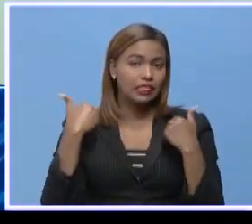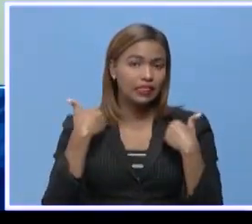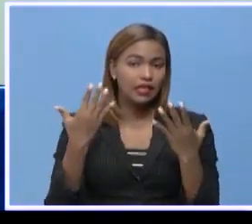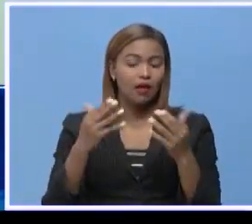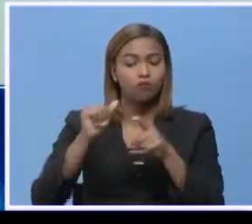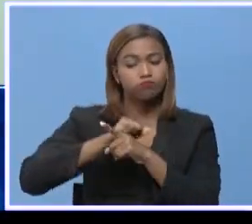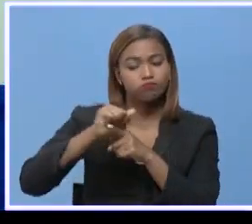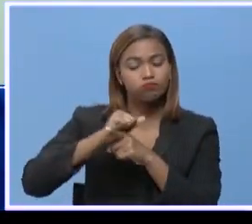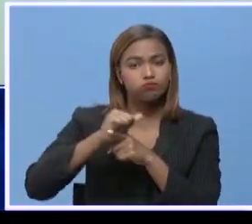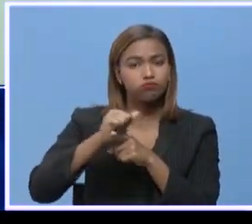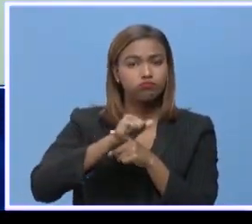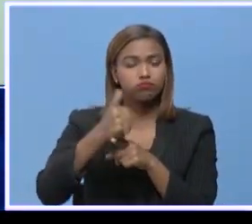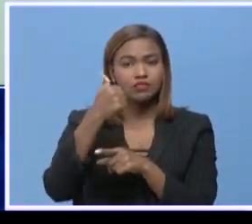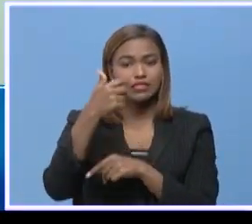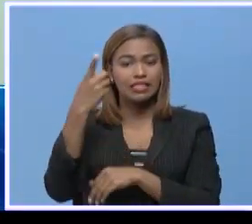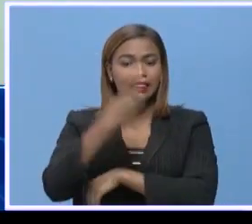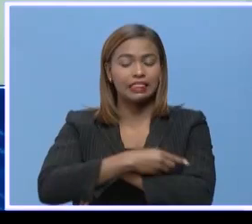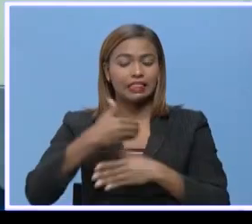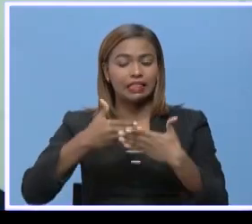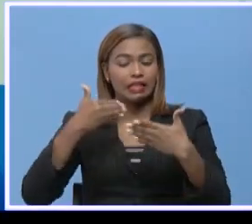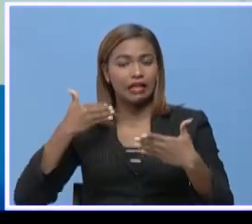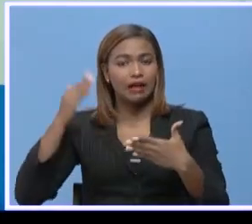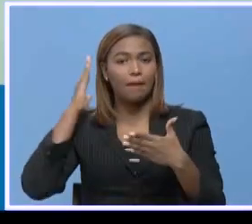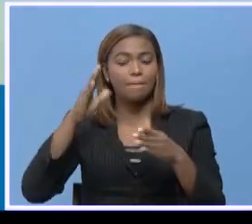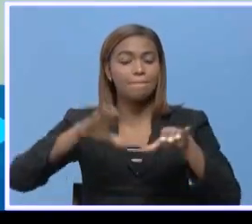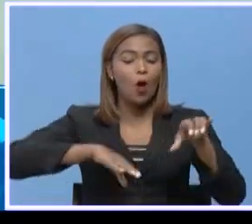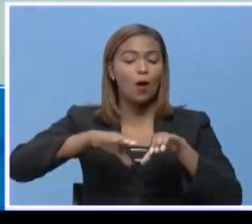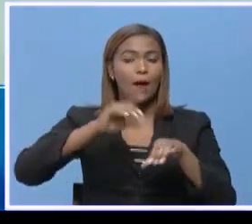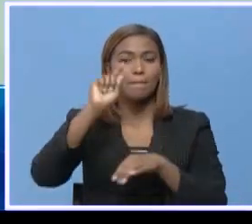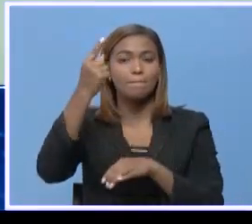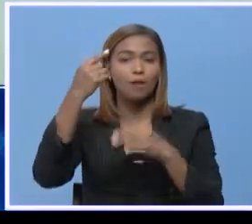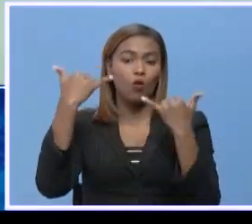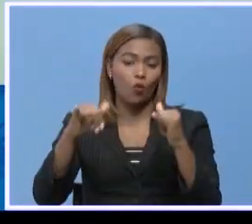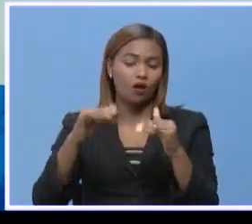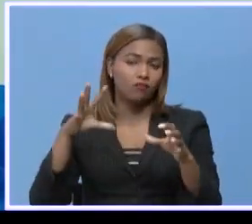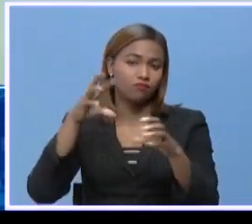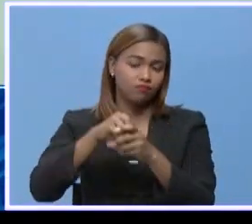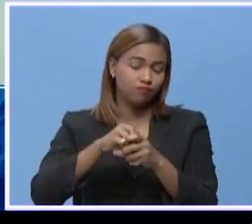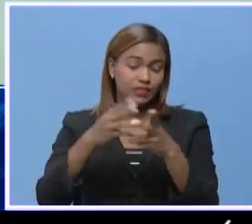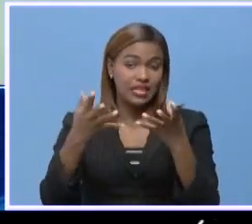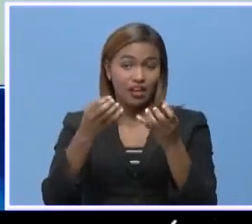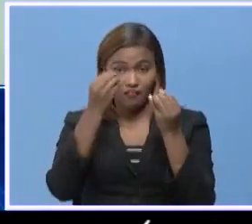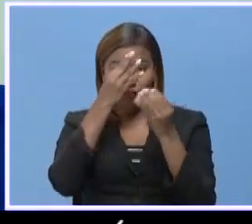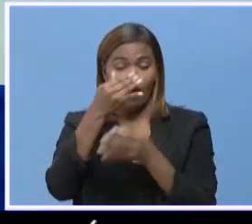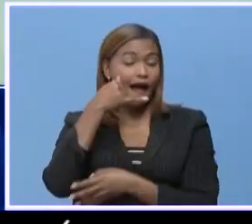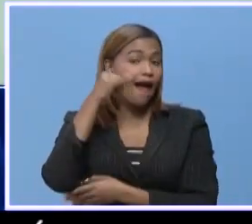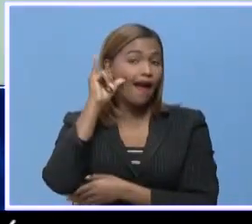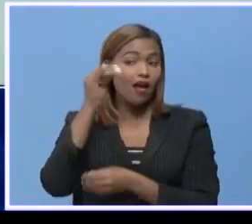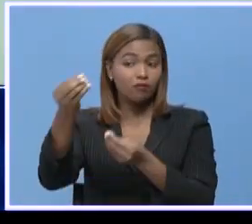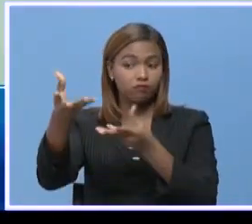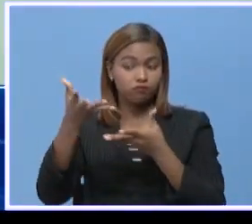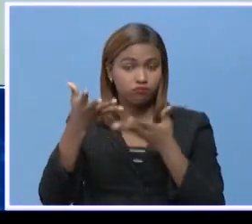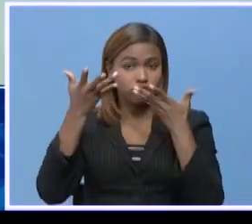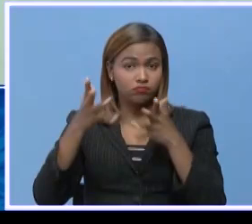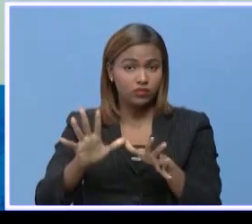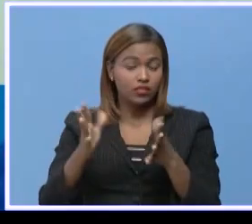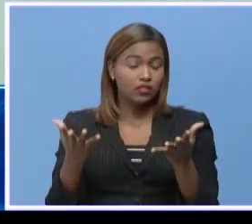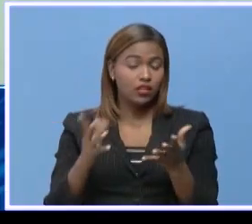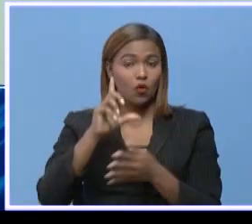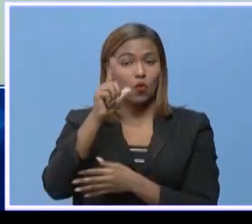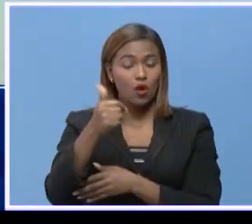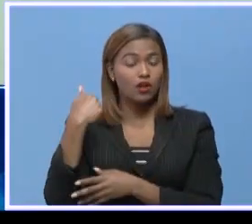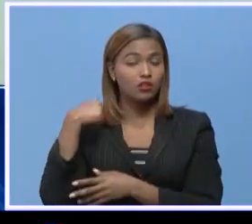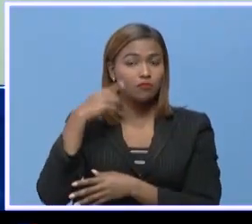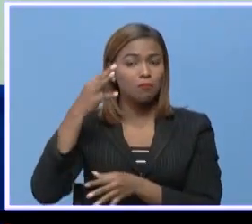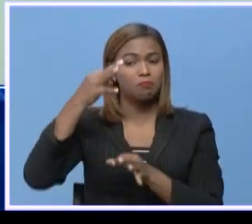base de entrenamiento unos 10 días antes y se estaría compitiendo en el primer clasificatorio. Quiero informarte que ayer me confirmaron, cosa que luego vamos